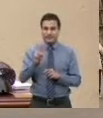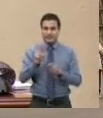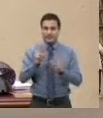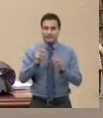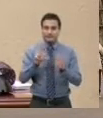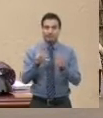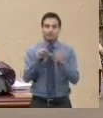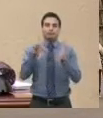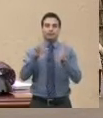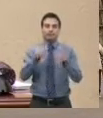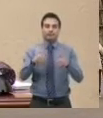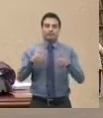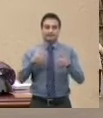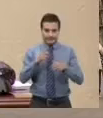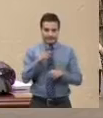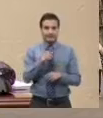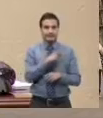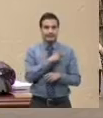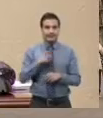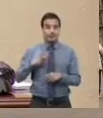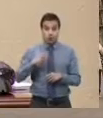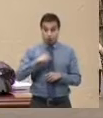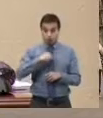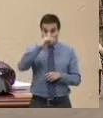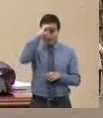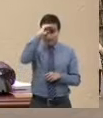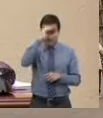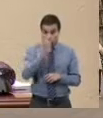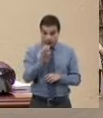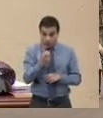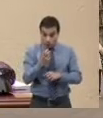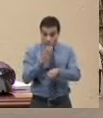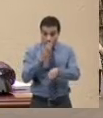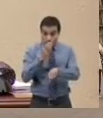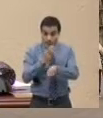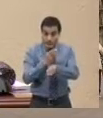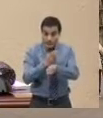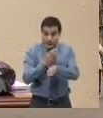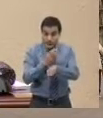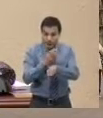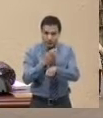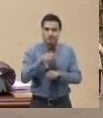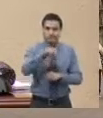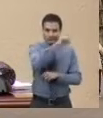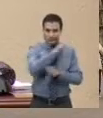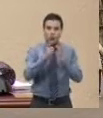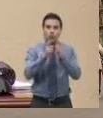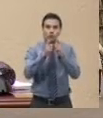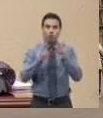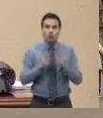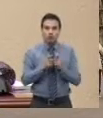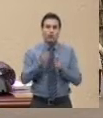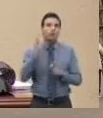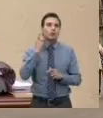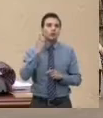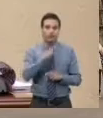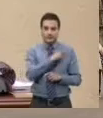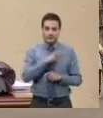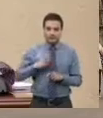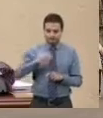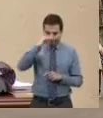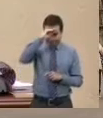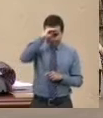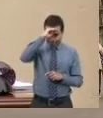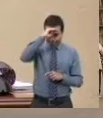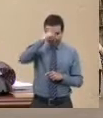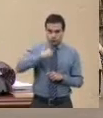Me parece que estos niveles de sanción tienen que ser reflexionados a la luz de la conducta